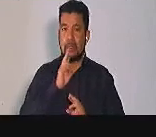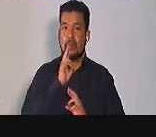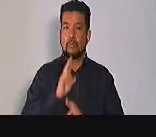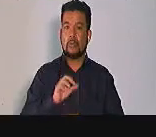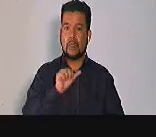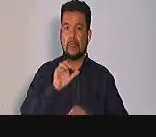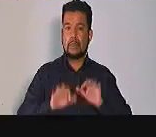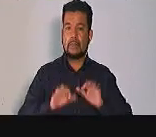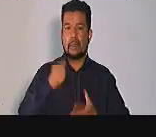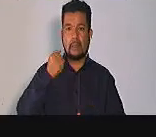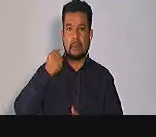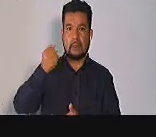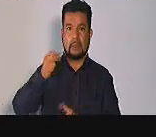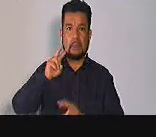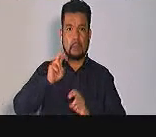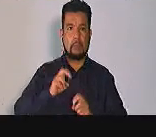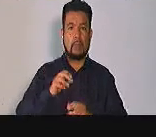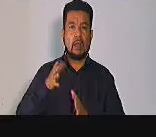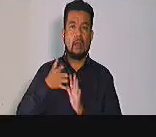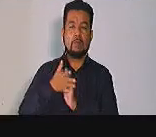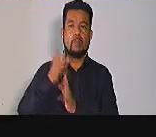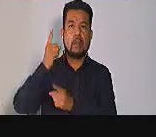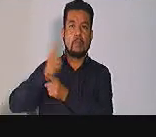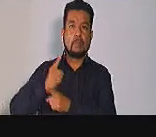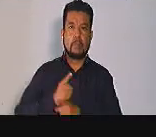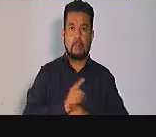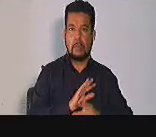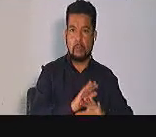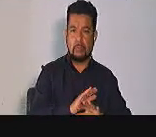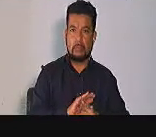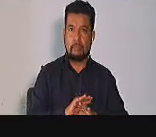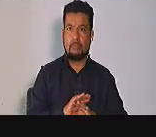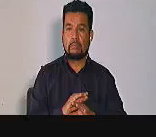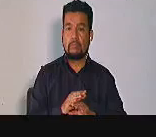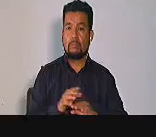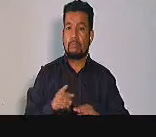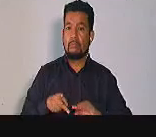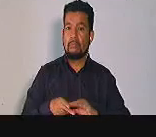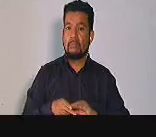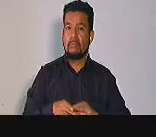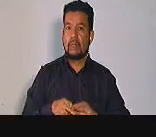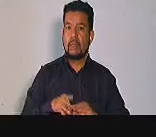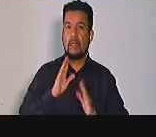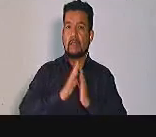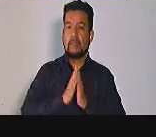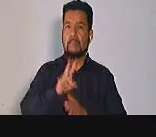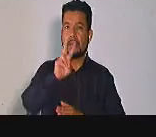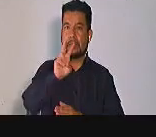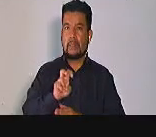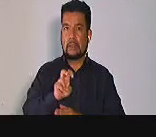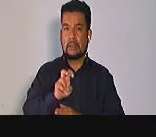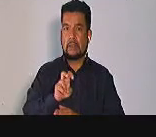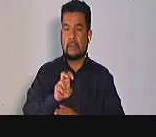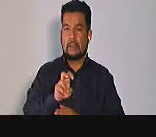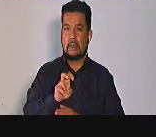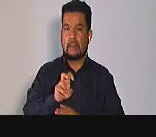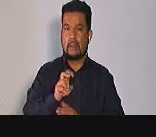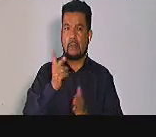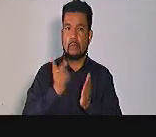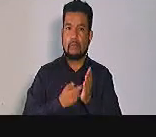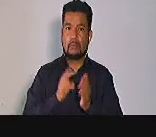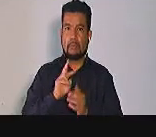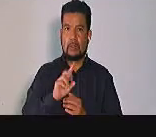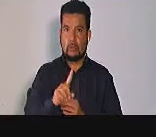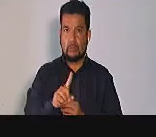la Secretaría de Hacienda frente al informe de ejecución con corte al 7 de diciembre de